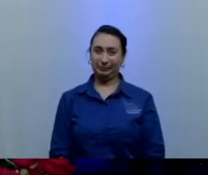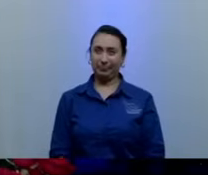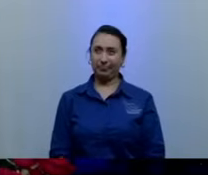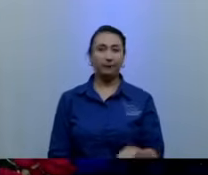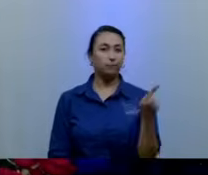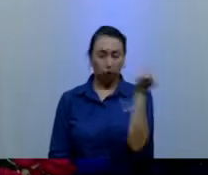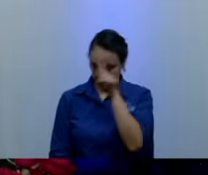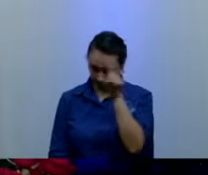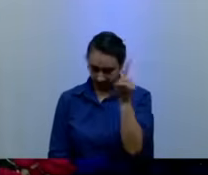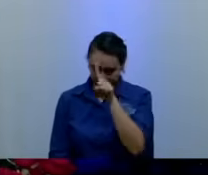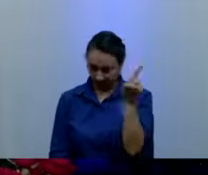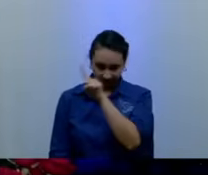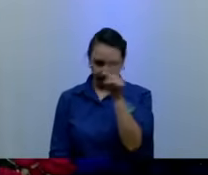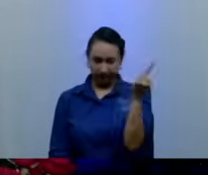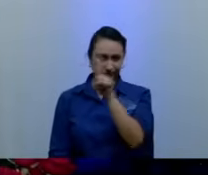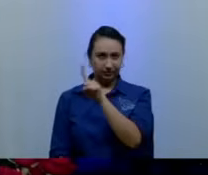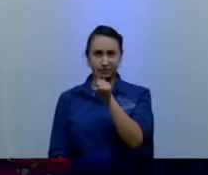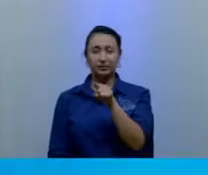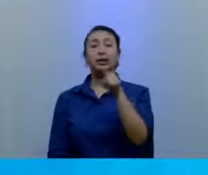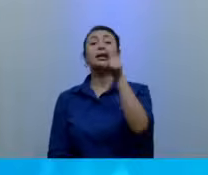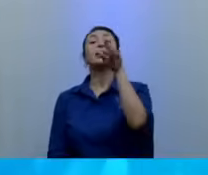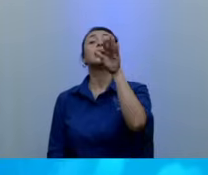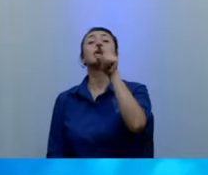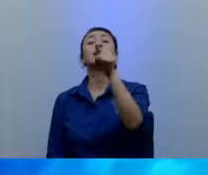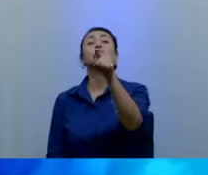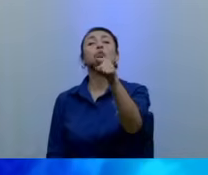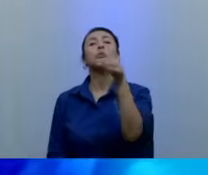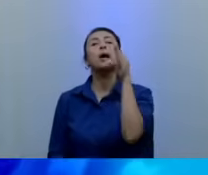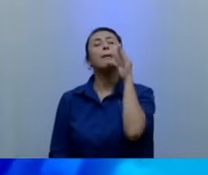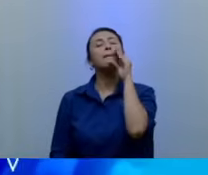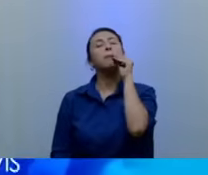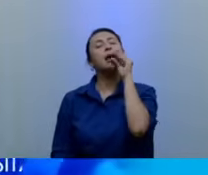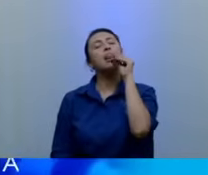Pero no, que no sea así con nosotros.